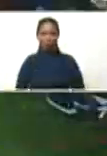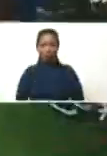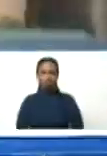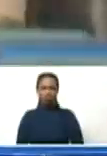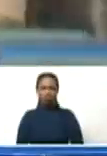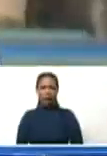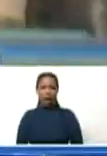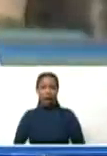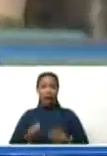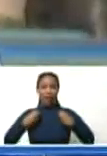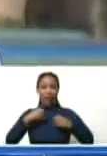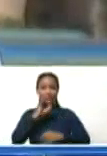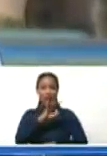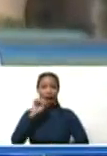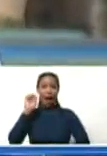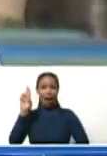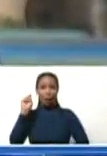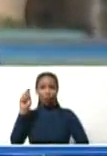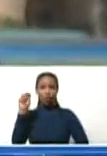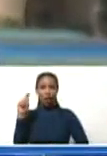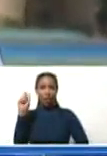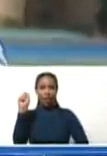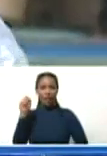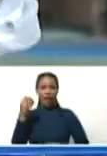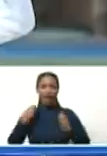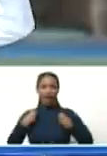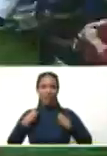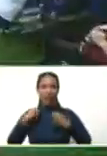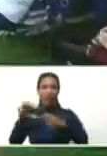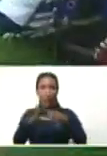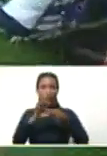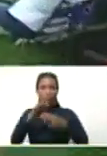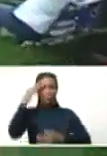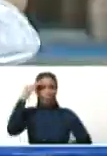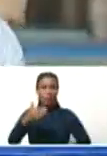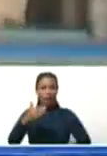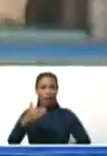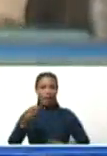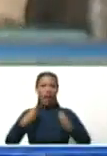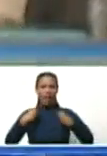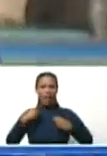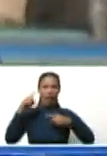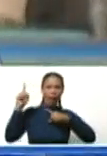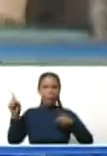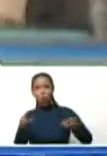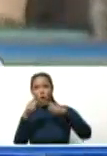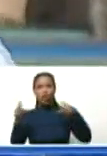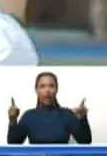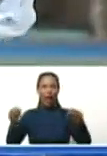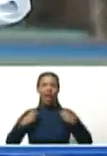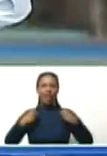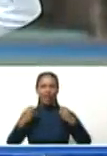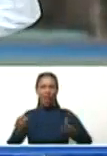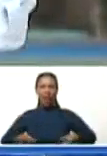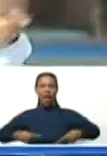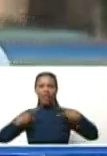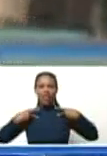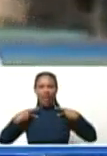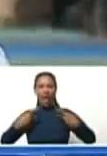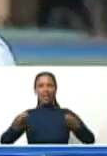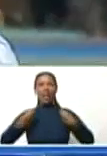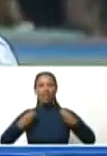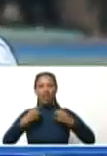las 3R.net! ¡Que viva la Unión Cívico-Militar! ¡Que viva la música! ¡Que viva la vida! ¡Que